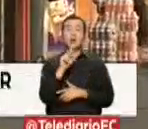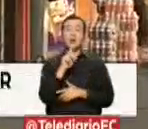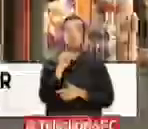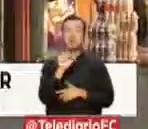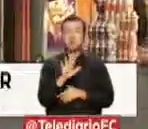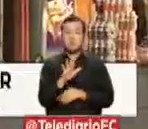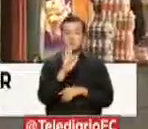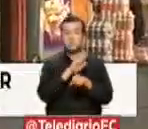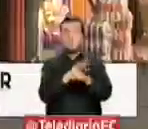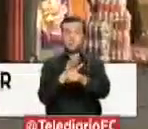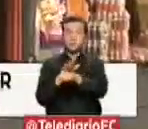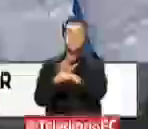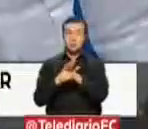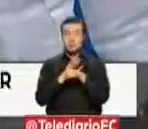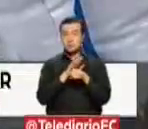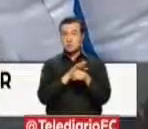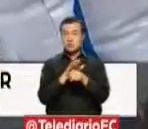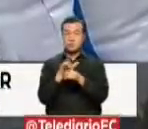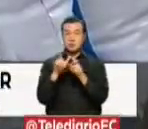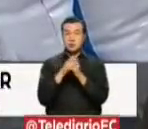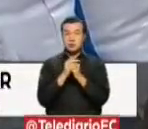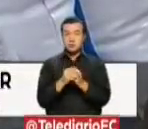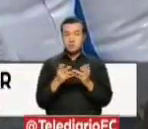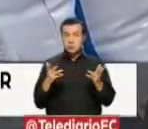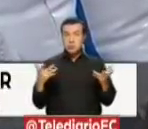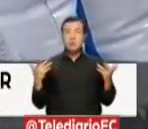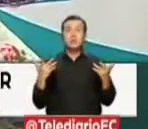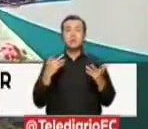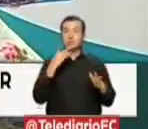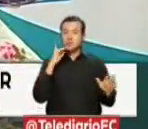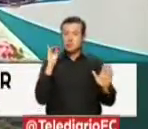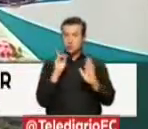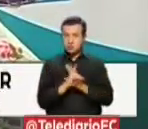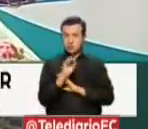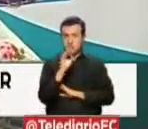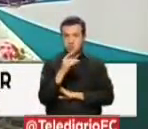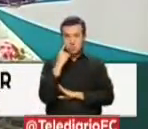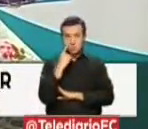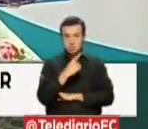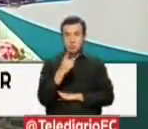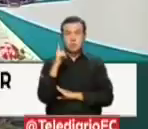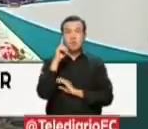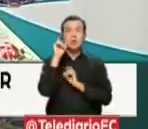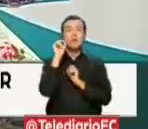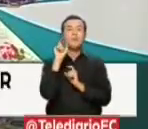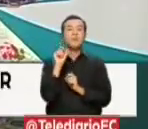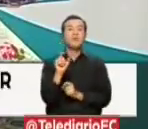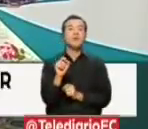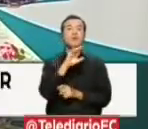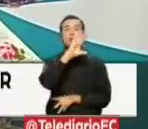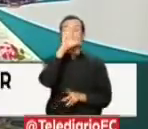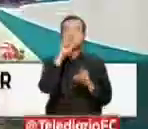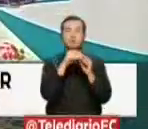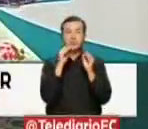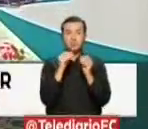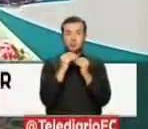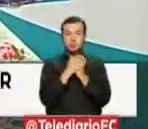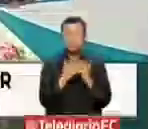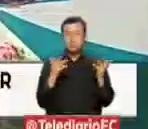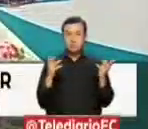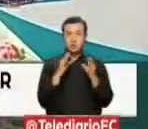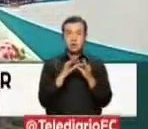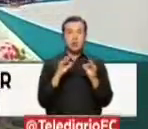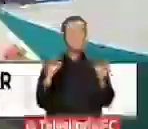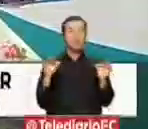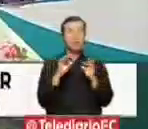un llamado a los consumidores para que presenten sus denuncias. Ya que estos productos no cuentan con todas las condiciones para asegurar su calidad,